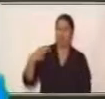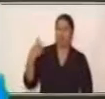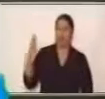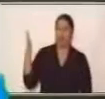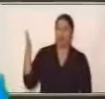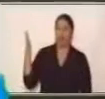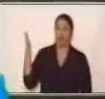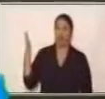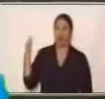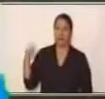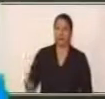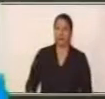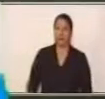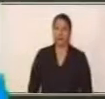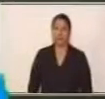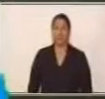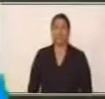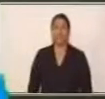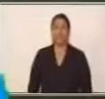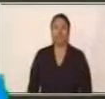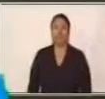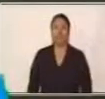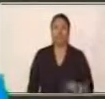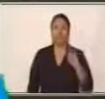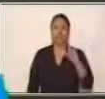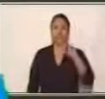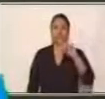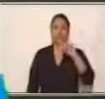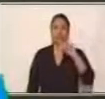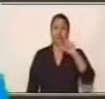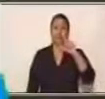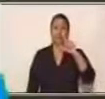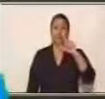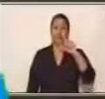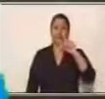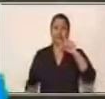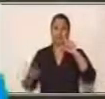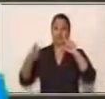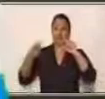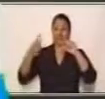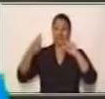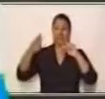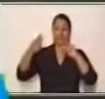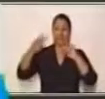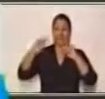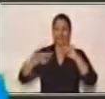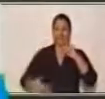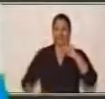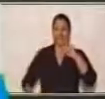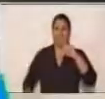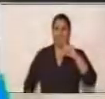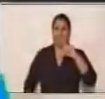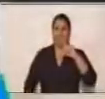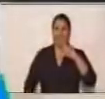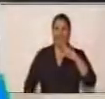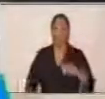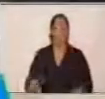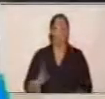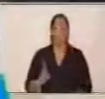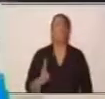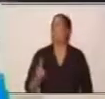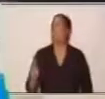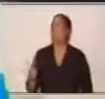están formando ángulos agudos. No lo habían notado, ¿verdad? ¿Dónde más podemos